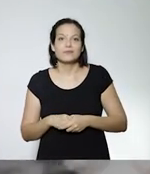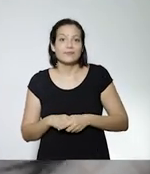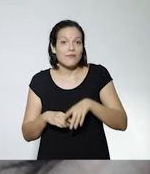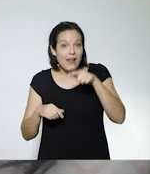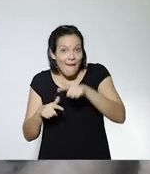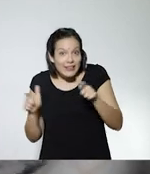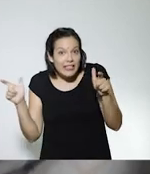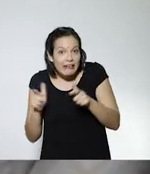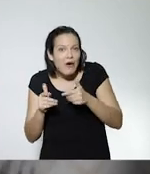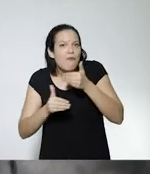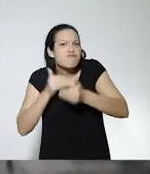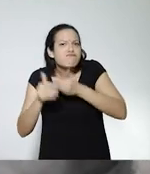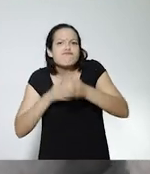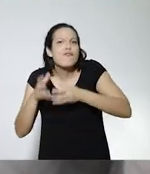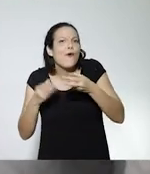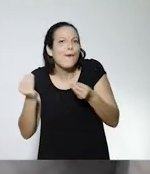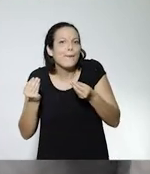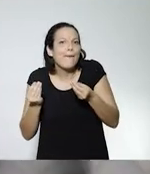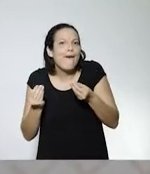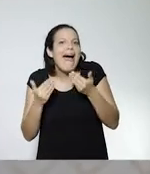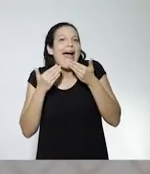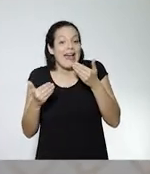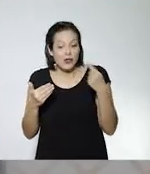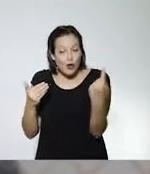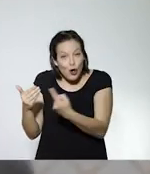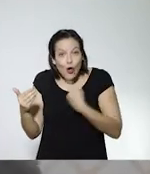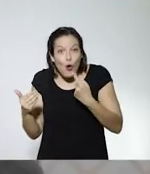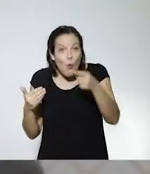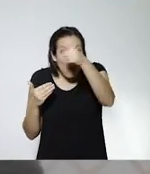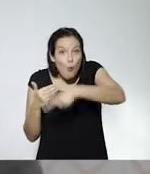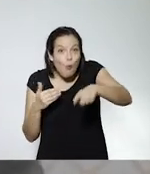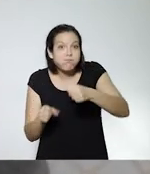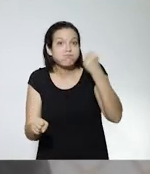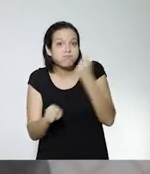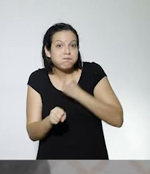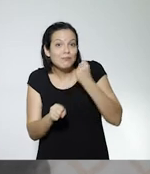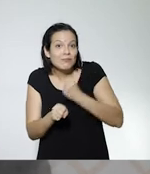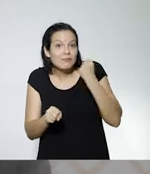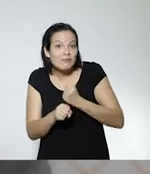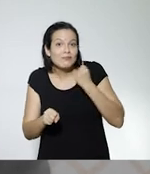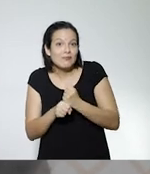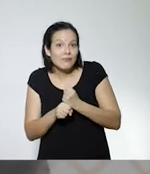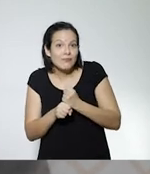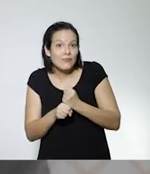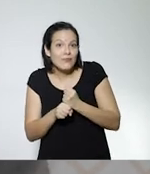Esta aldea funciona gracias al trabajo de todas nosotras y todos ustedes.